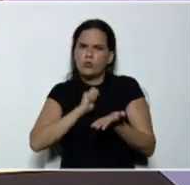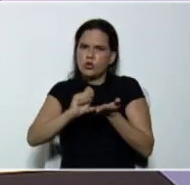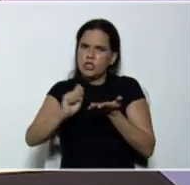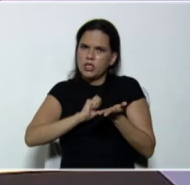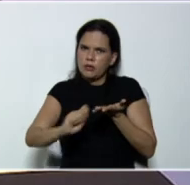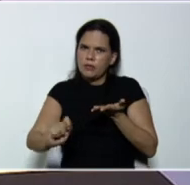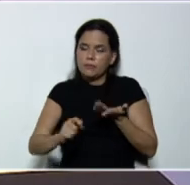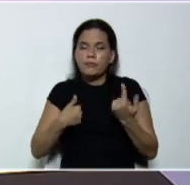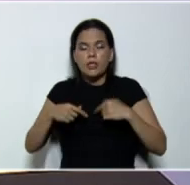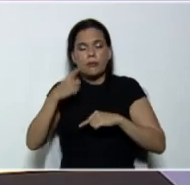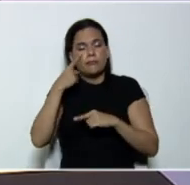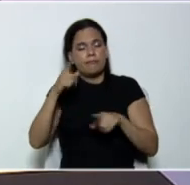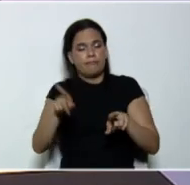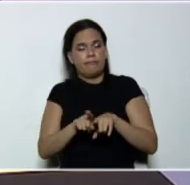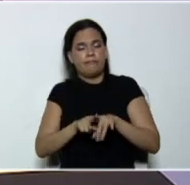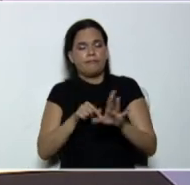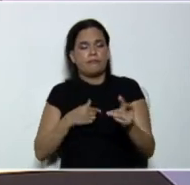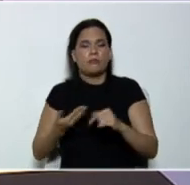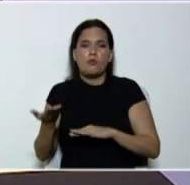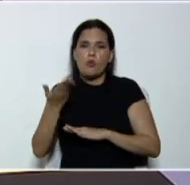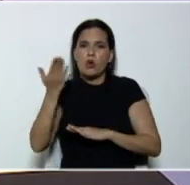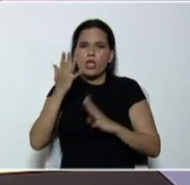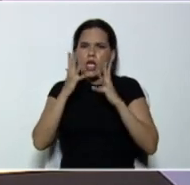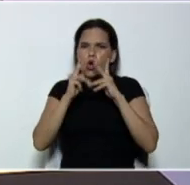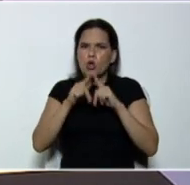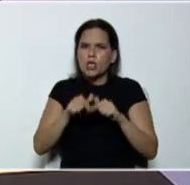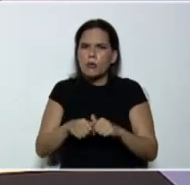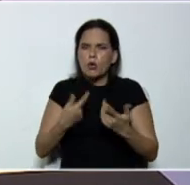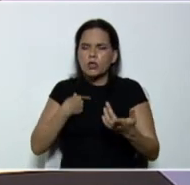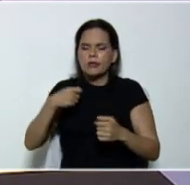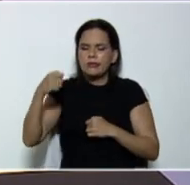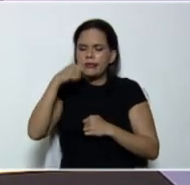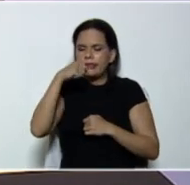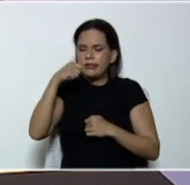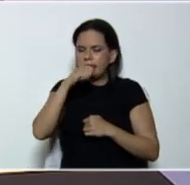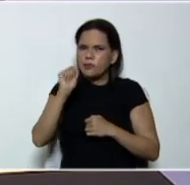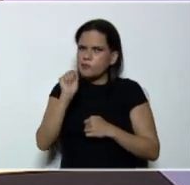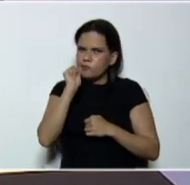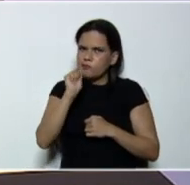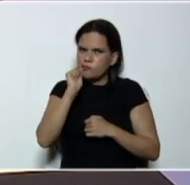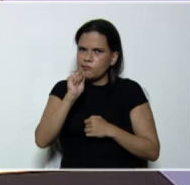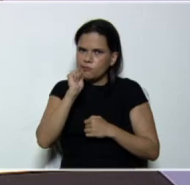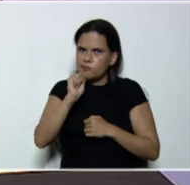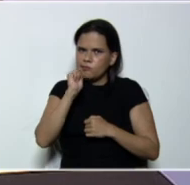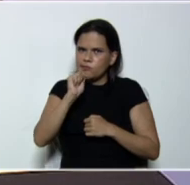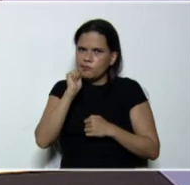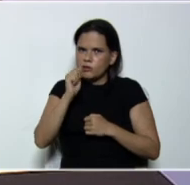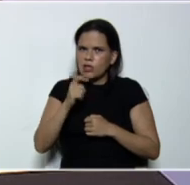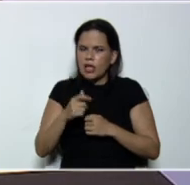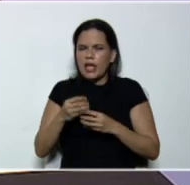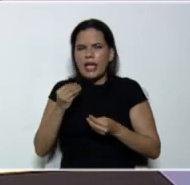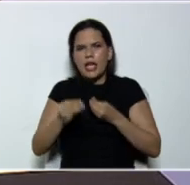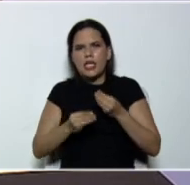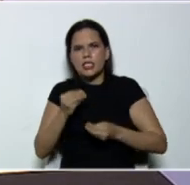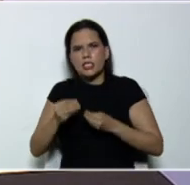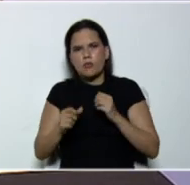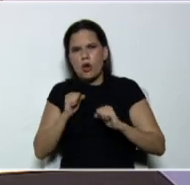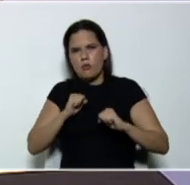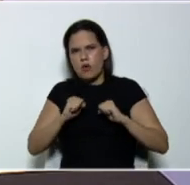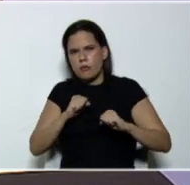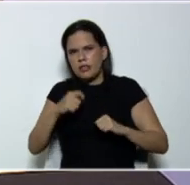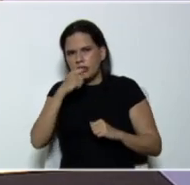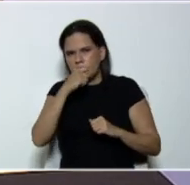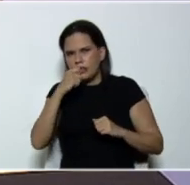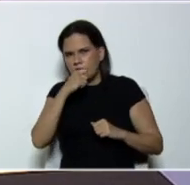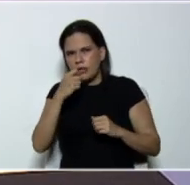Sí, fíjense que también es muy importante que contemos cuando nos estamos cepillando los dientes, cada vez que hacemos el movimiento con el cepillo y así